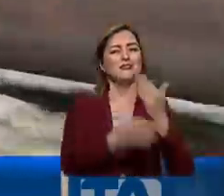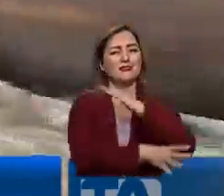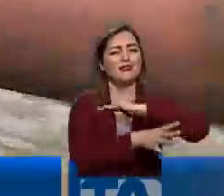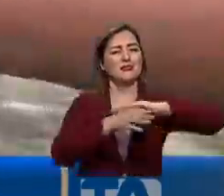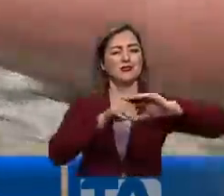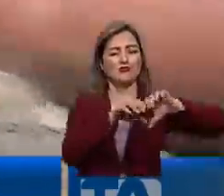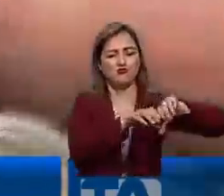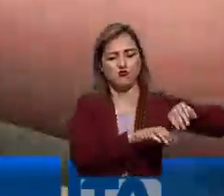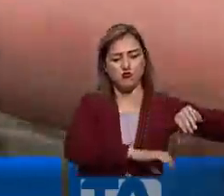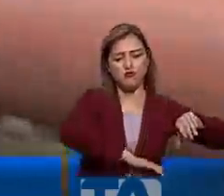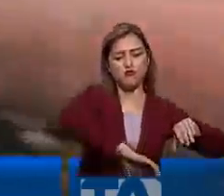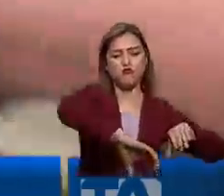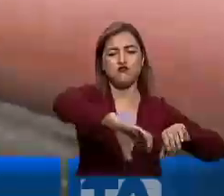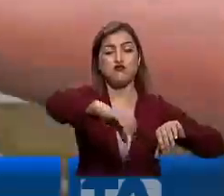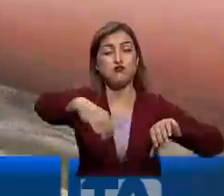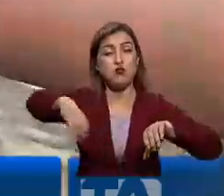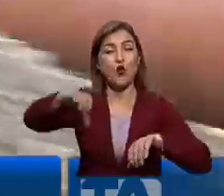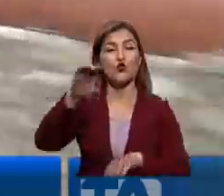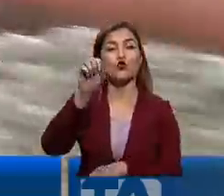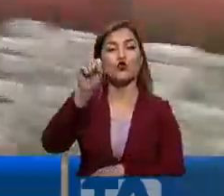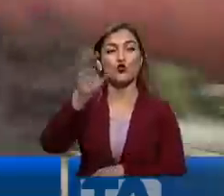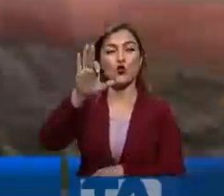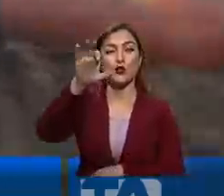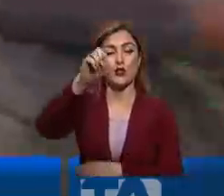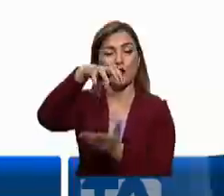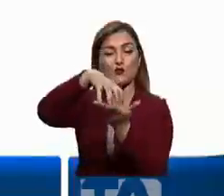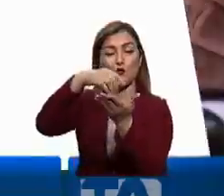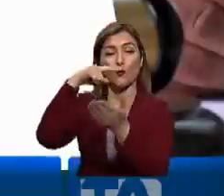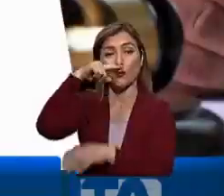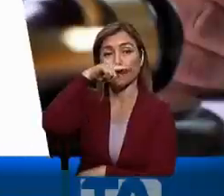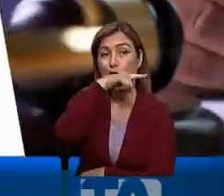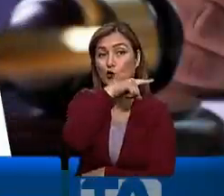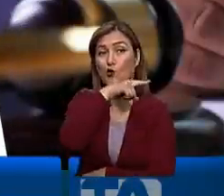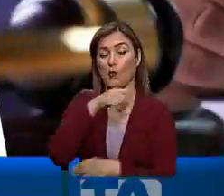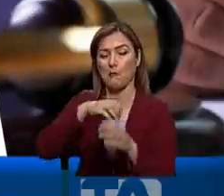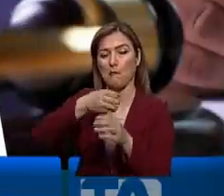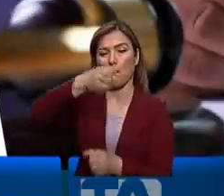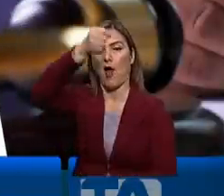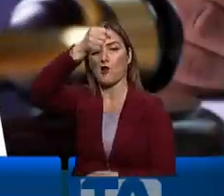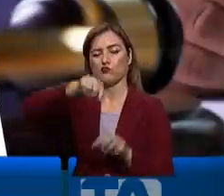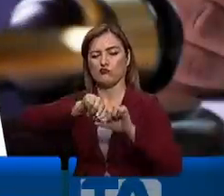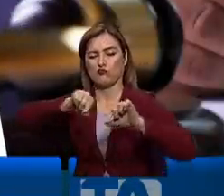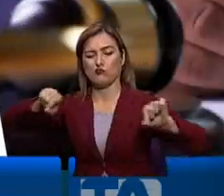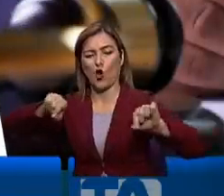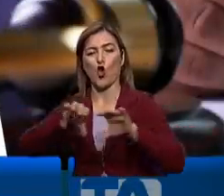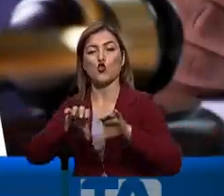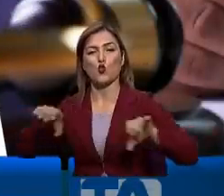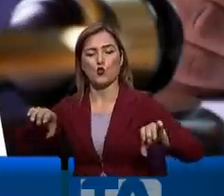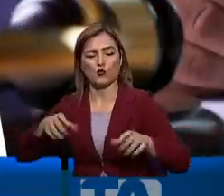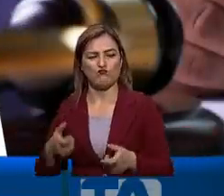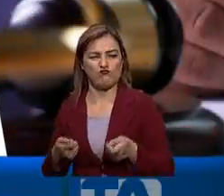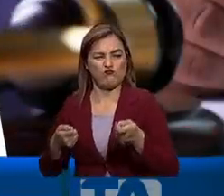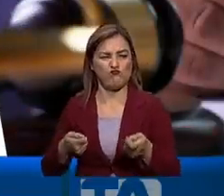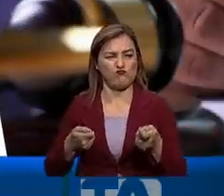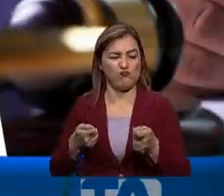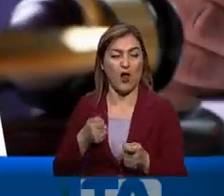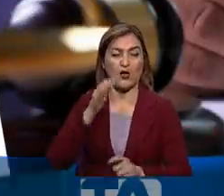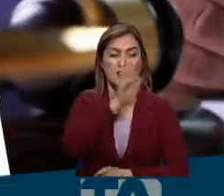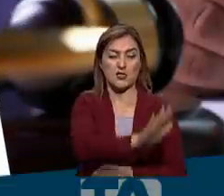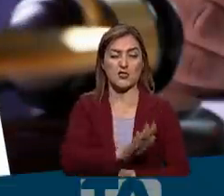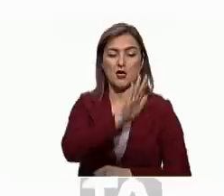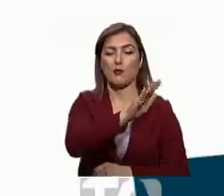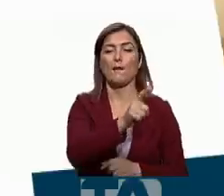oleoducto transecuatoriano Sote, ubicadas en la provincia de Sucumbíos. Armados con palos, varillas y tubos, amenazaron al personal que